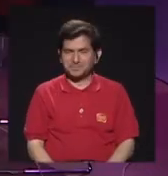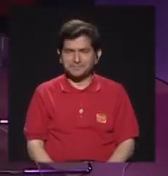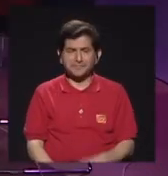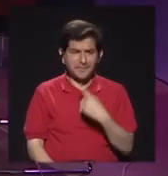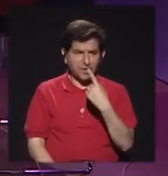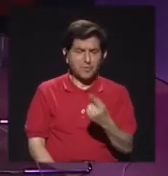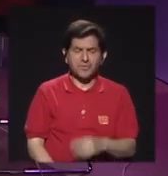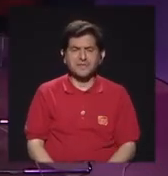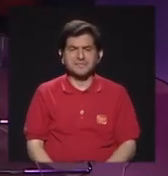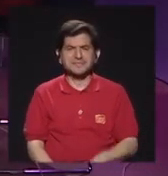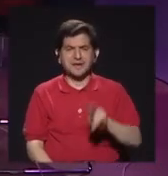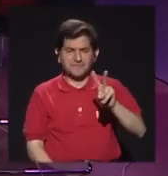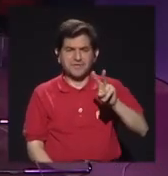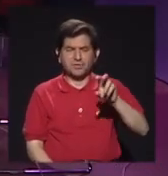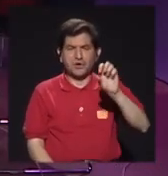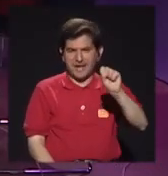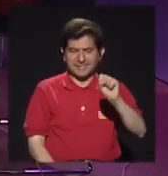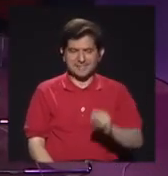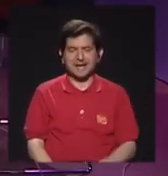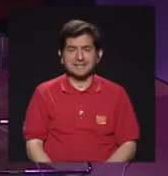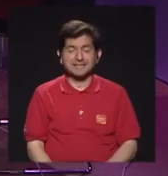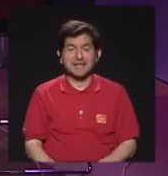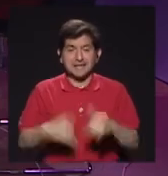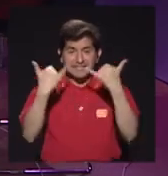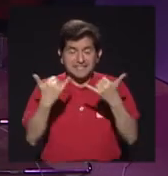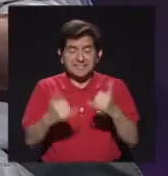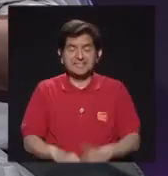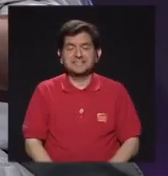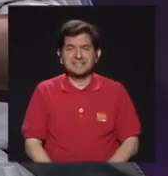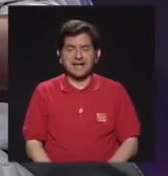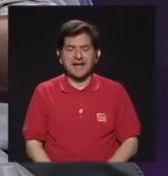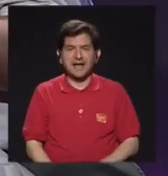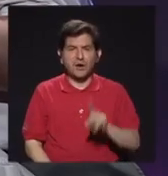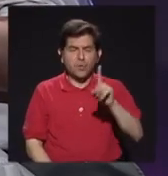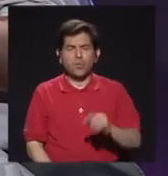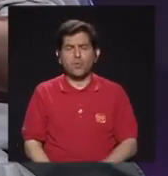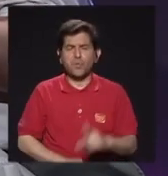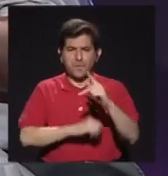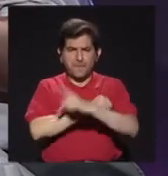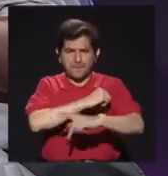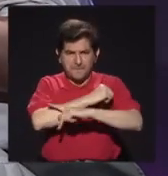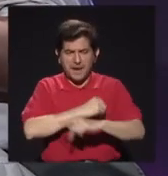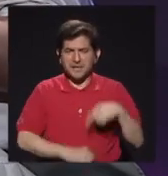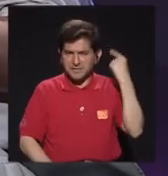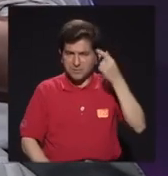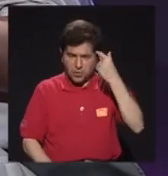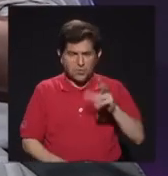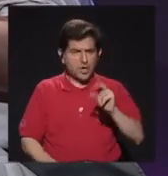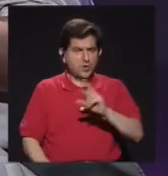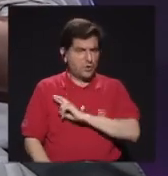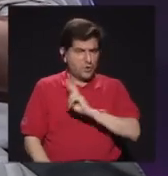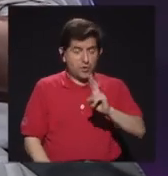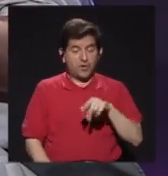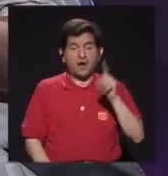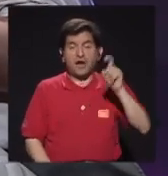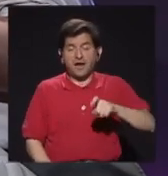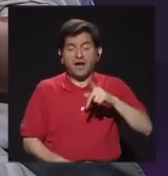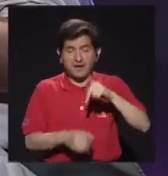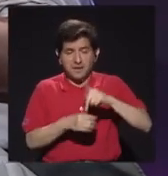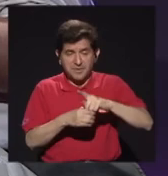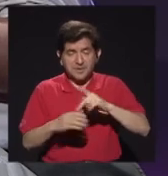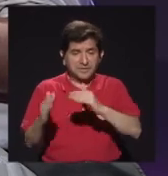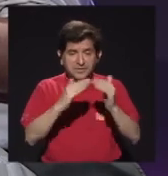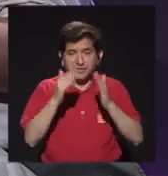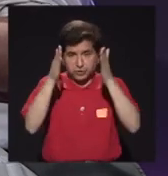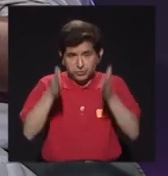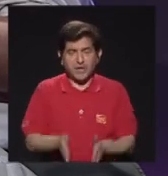dice victoria sachs a quien saludo estado laico ya dice ella bueno estos también requiere de una participación muy activa de la